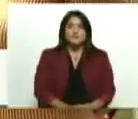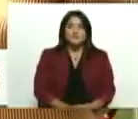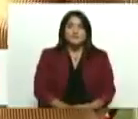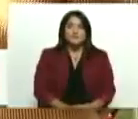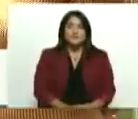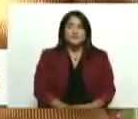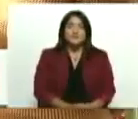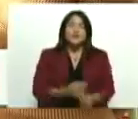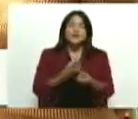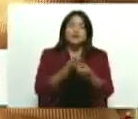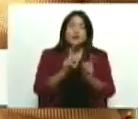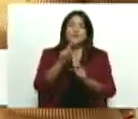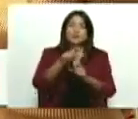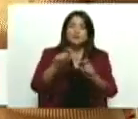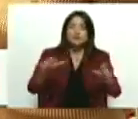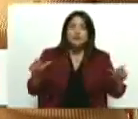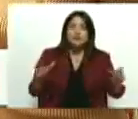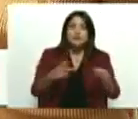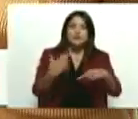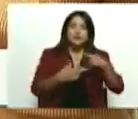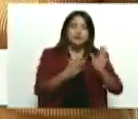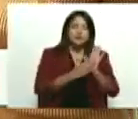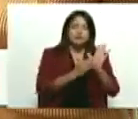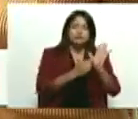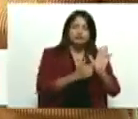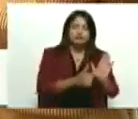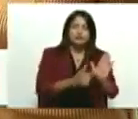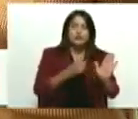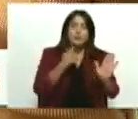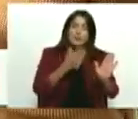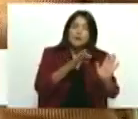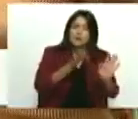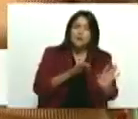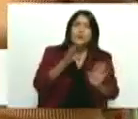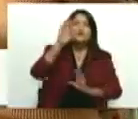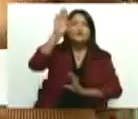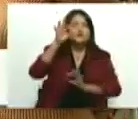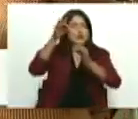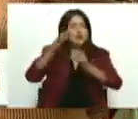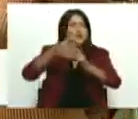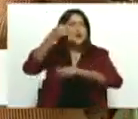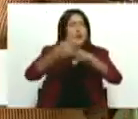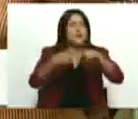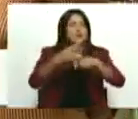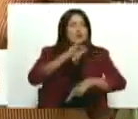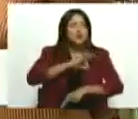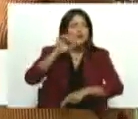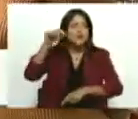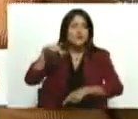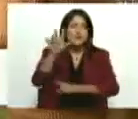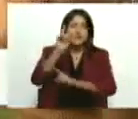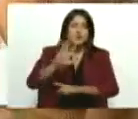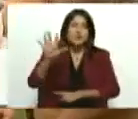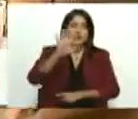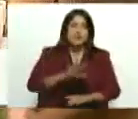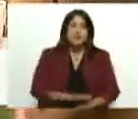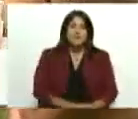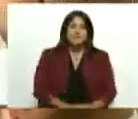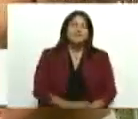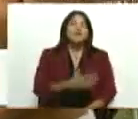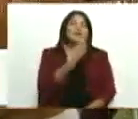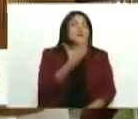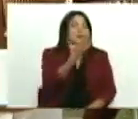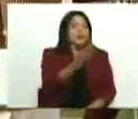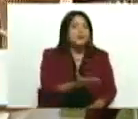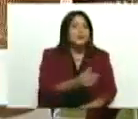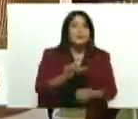estaban todos los revolucionarios que dijeron, quizás yo no lo vea, pero algún día habrá una revolución socialista en esta tierra. Muchísimas gracias. Vamos a conversar con la